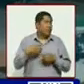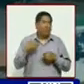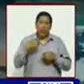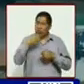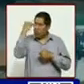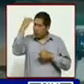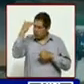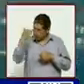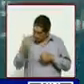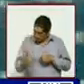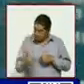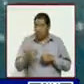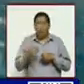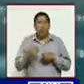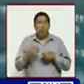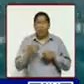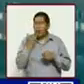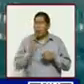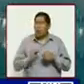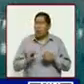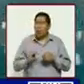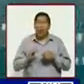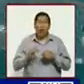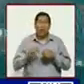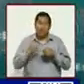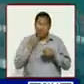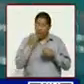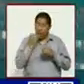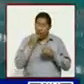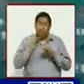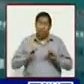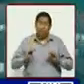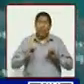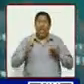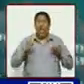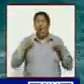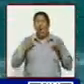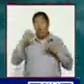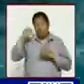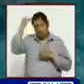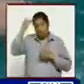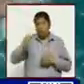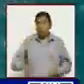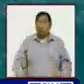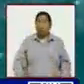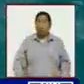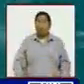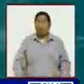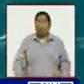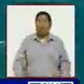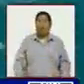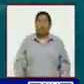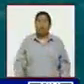las categorías, tanto la preinfantil, la infantil, la juvenil y los mayores también.